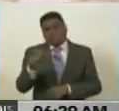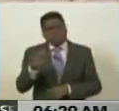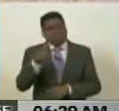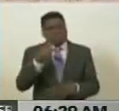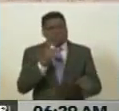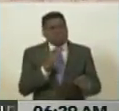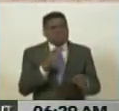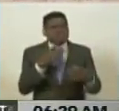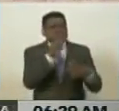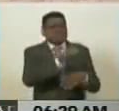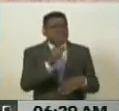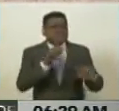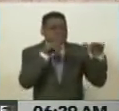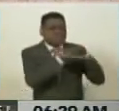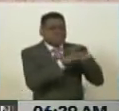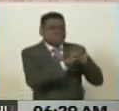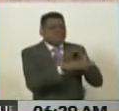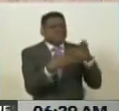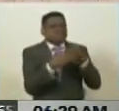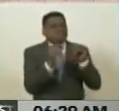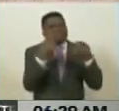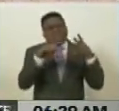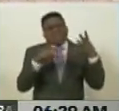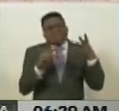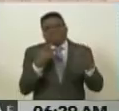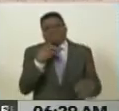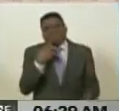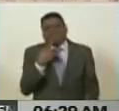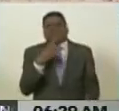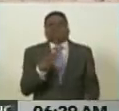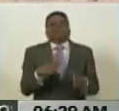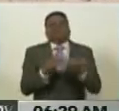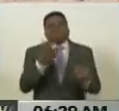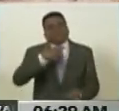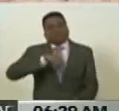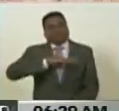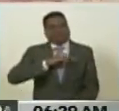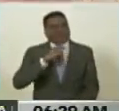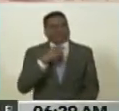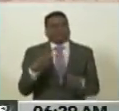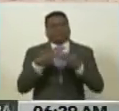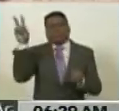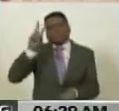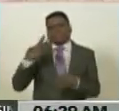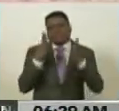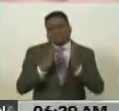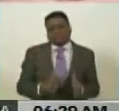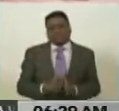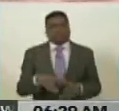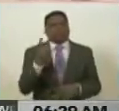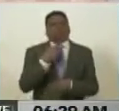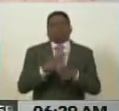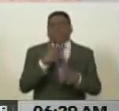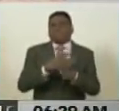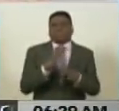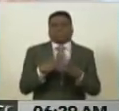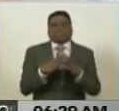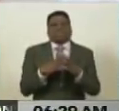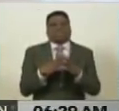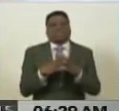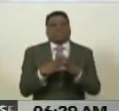siendo el papel que nos corresponde en el marco de esta guerra económica, de la cual somos víctimas todos los venezolanos y venezolanas, indistintamente de su